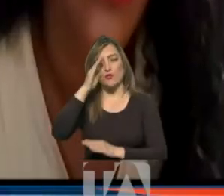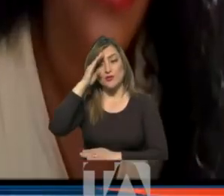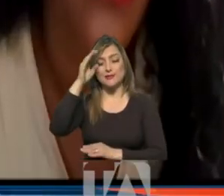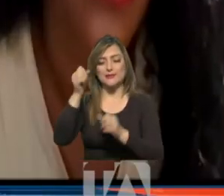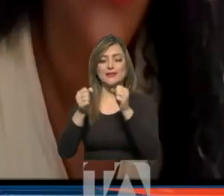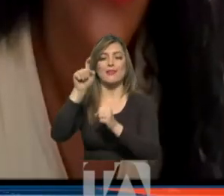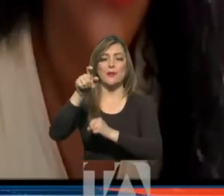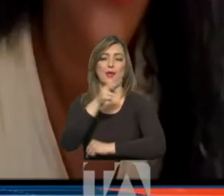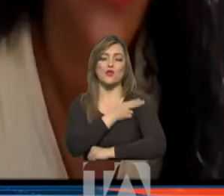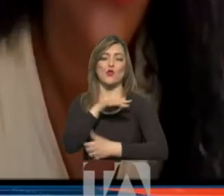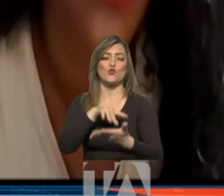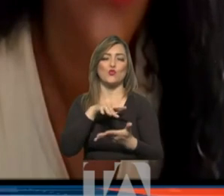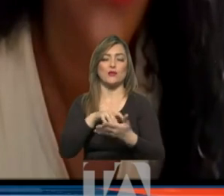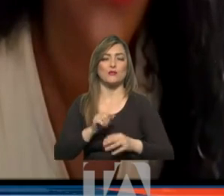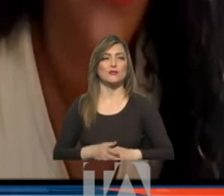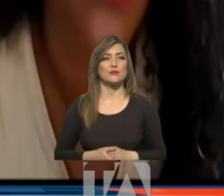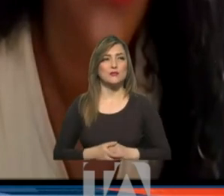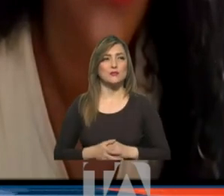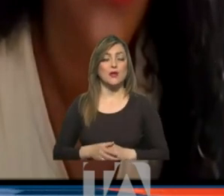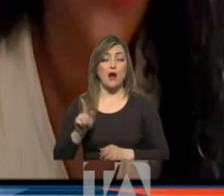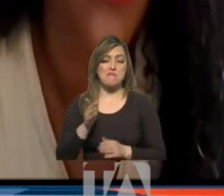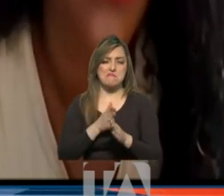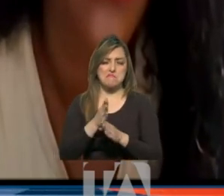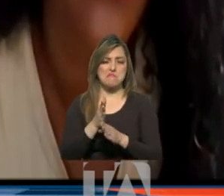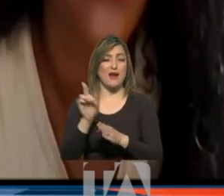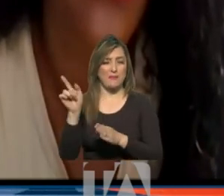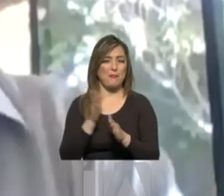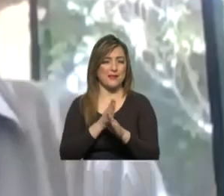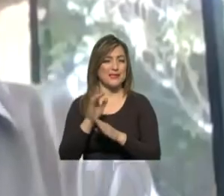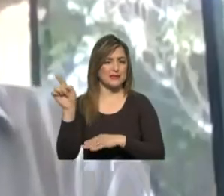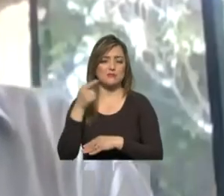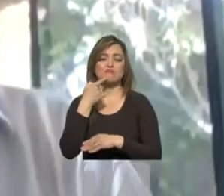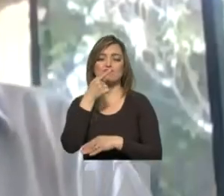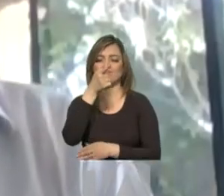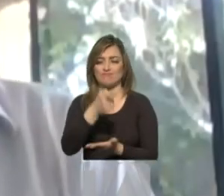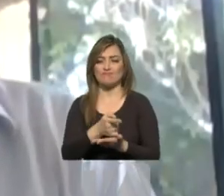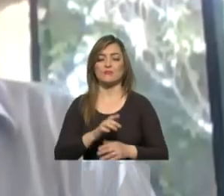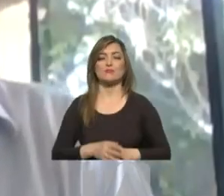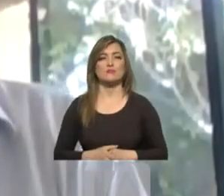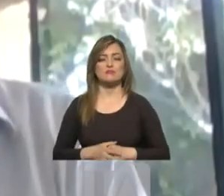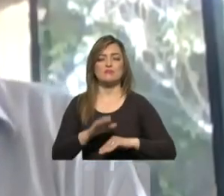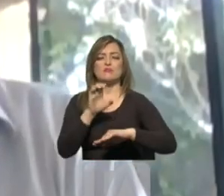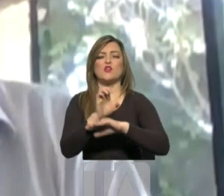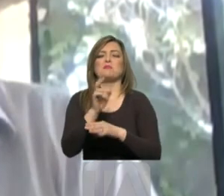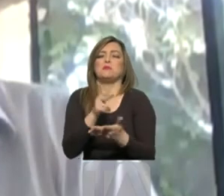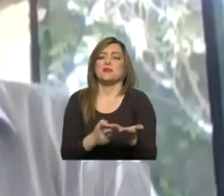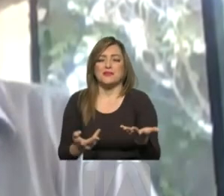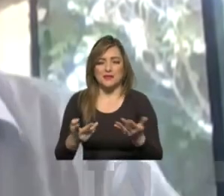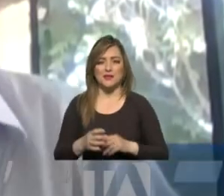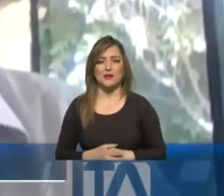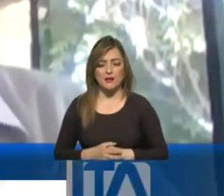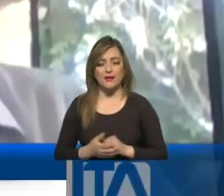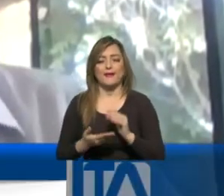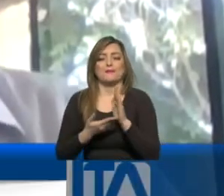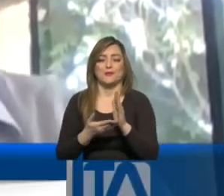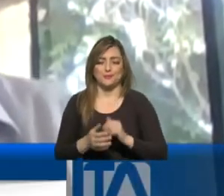César Arias, experto en movilidad, cree que esta es la verdadera ruta. Lo que ha pasado en el país normalmente es una especie de